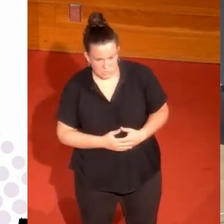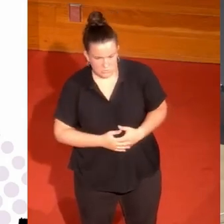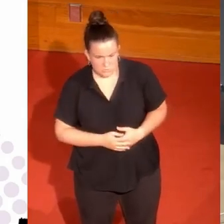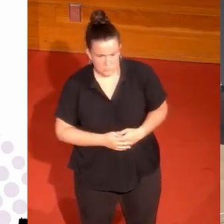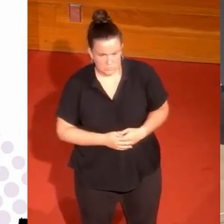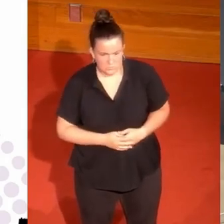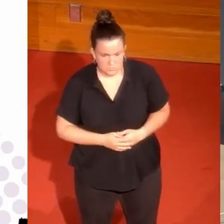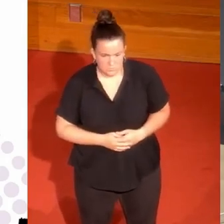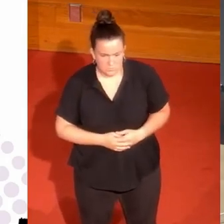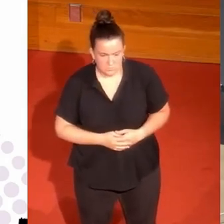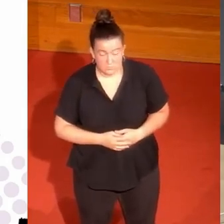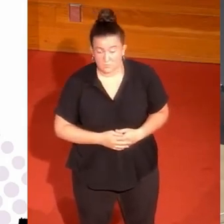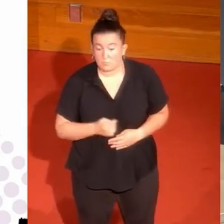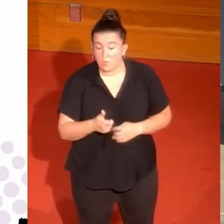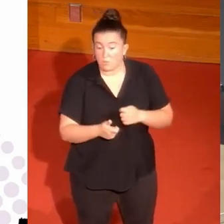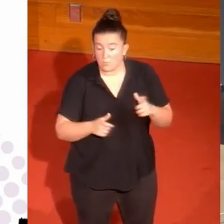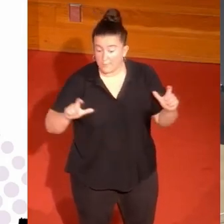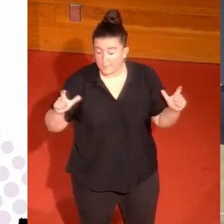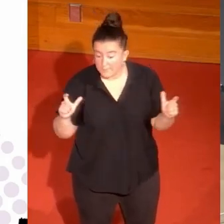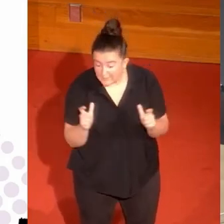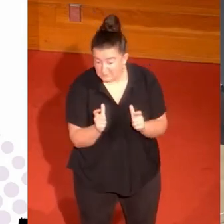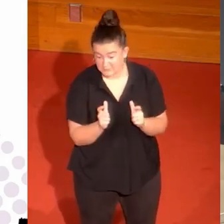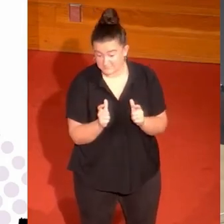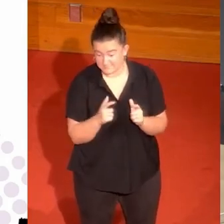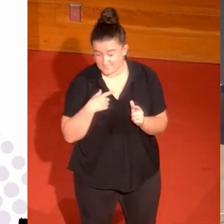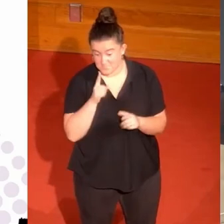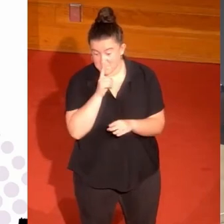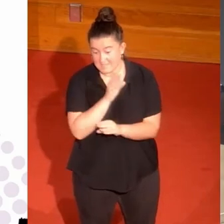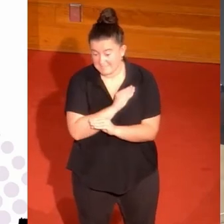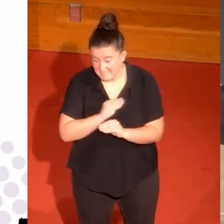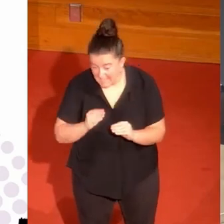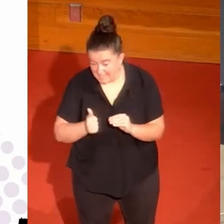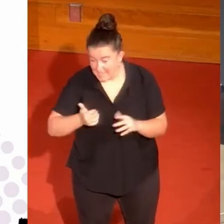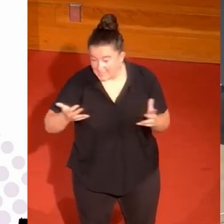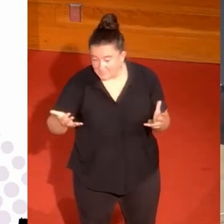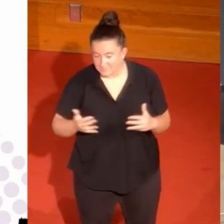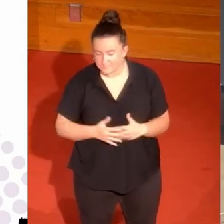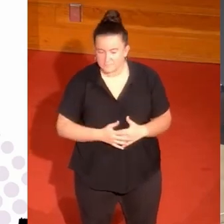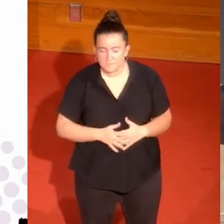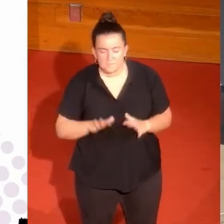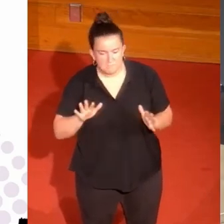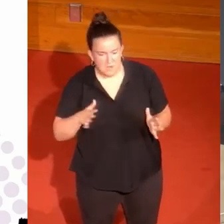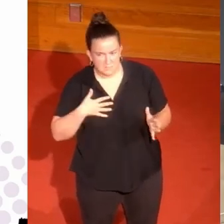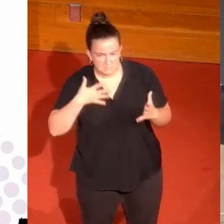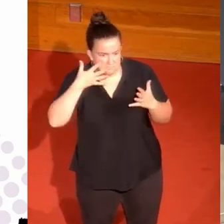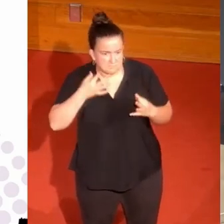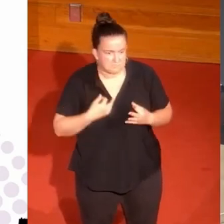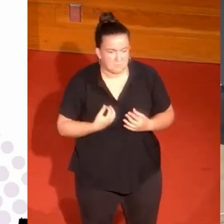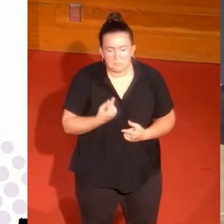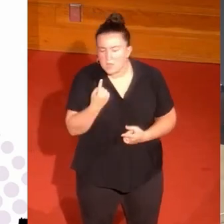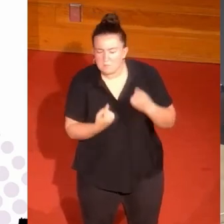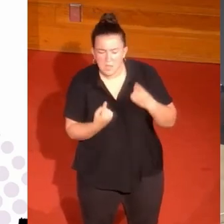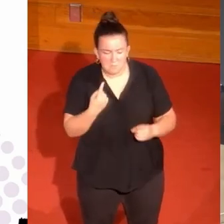la cada vez son menos están más silenciados pero pero es muy eh es muy interesante de vez en cuando